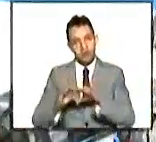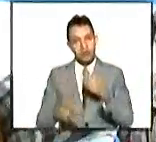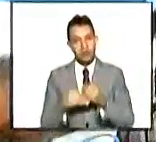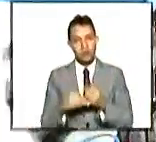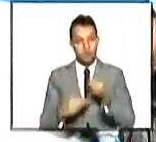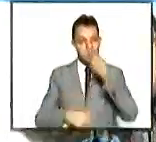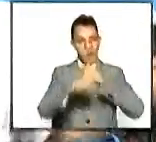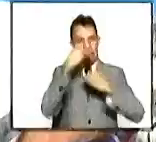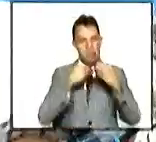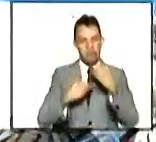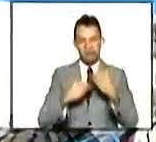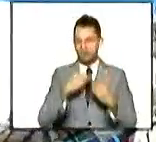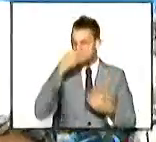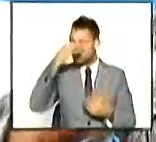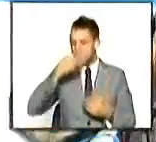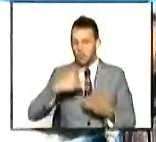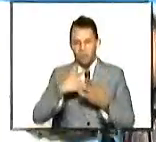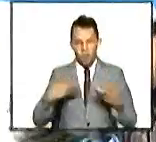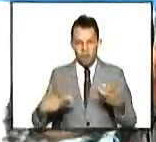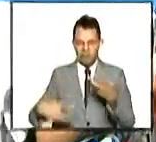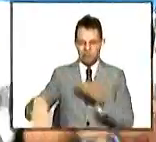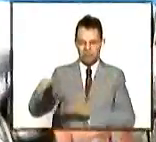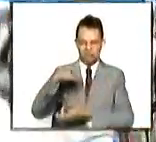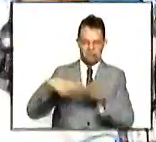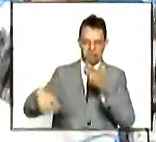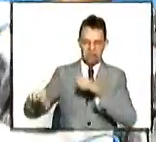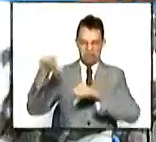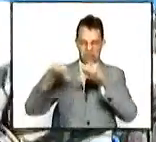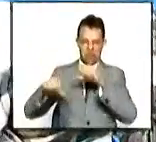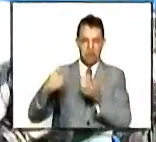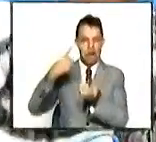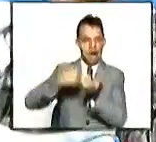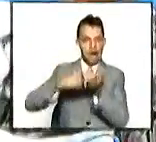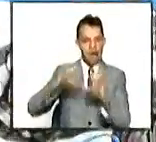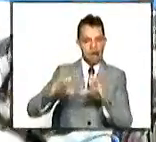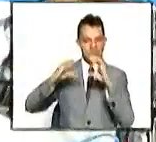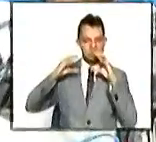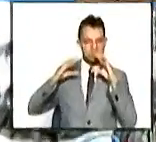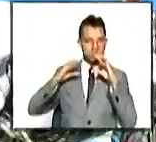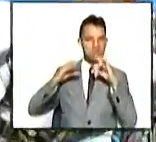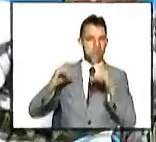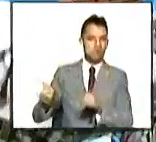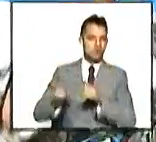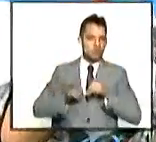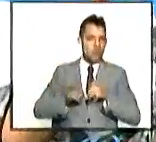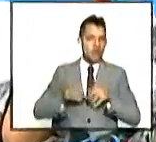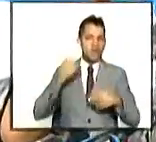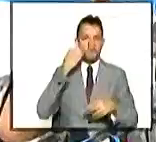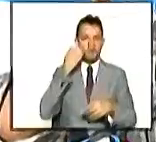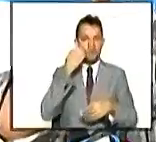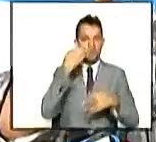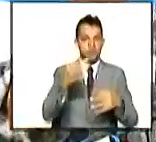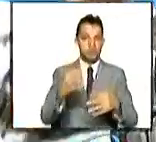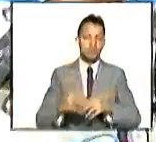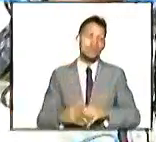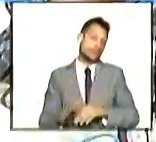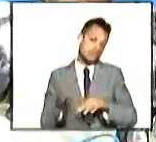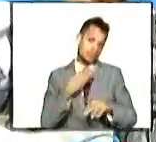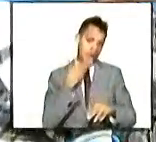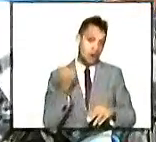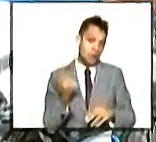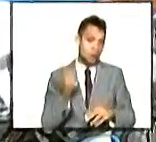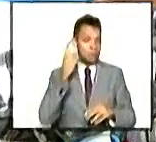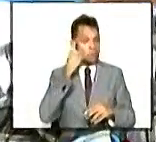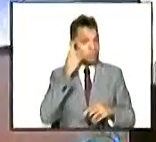día es basura, es comida chatarra y por eso tantas y tantas y tantas enfermedades. Es para